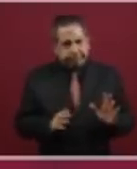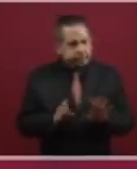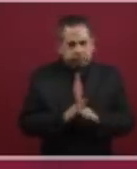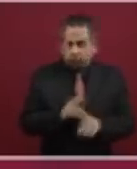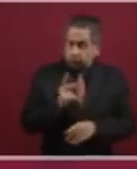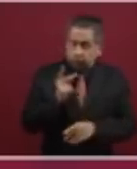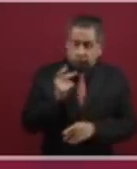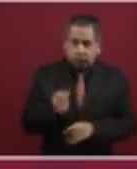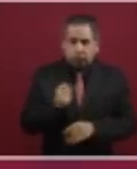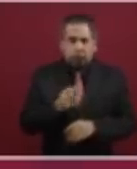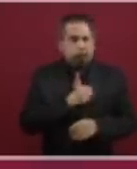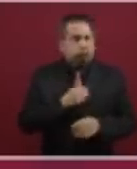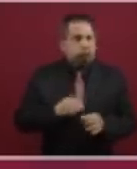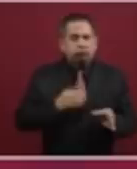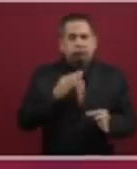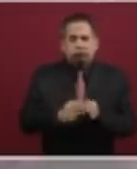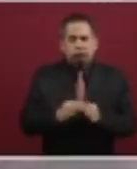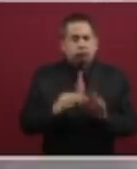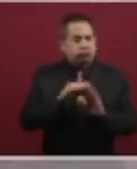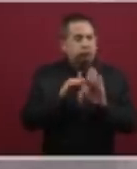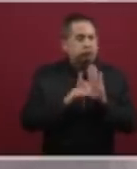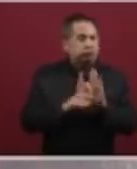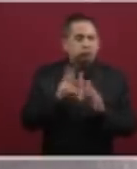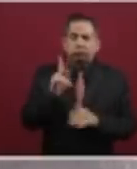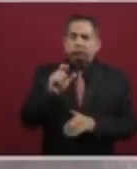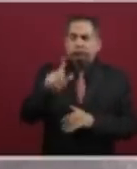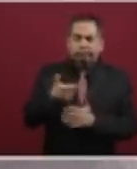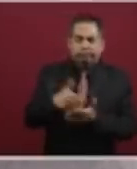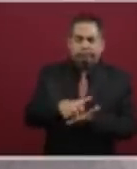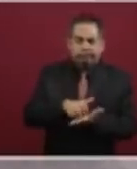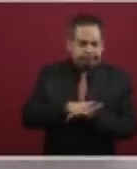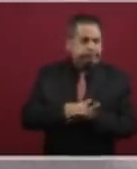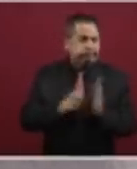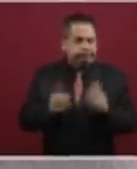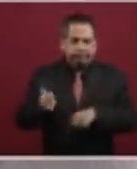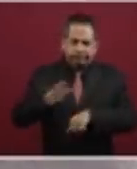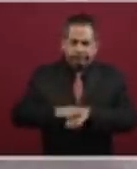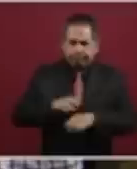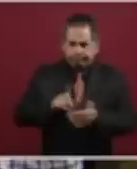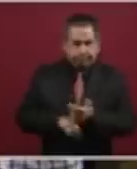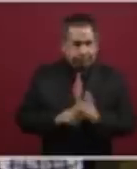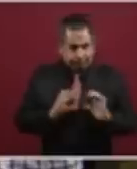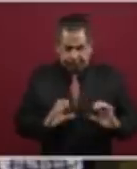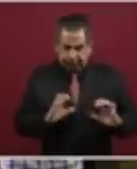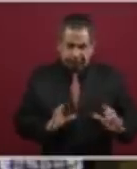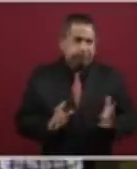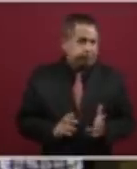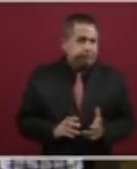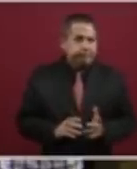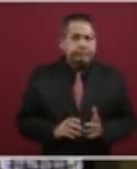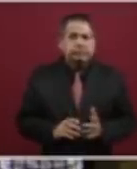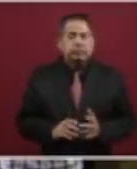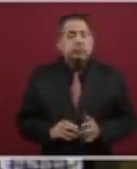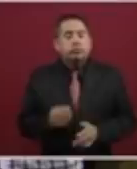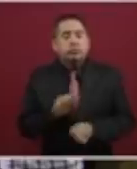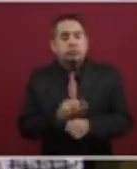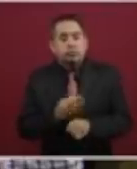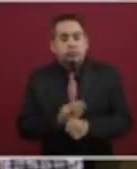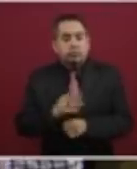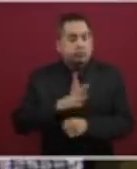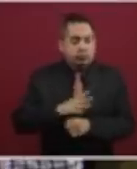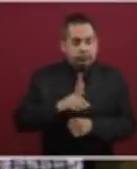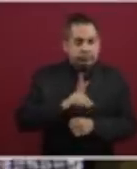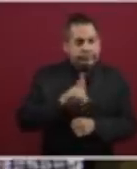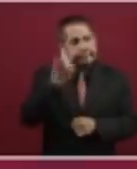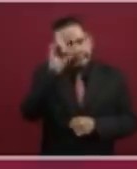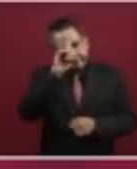rigurosamente cumpliendo con el plan de austeridad que marca la administración. No existen